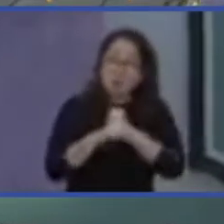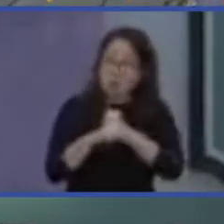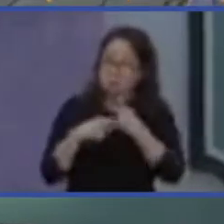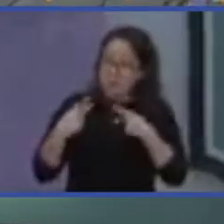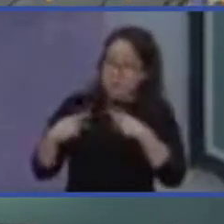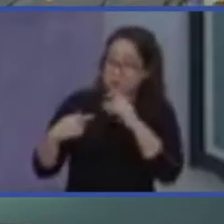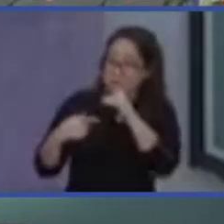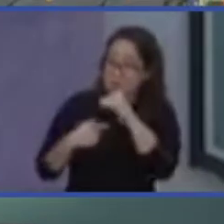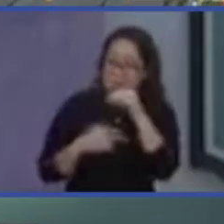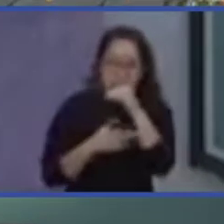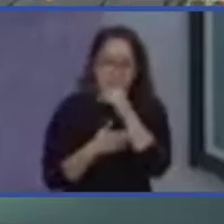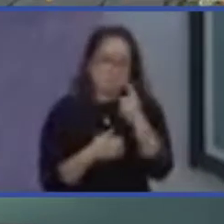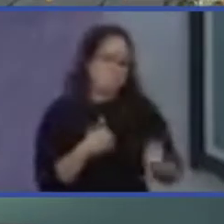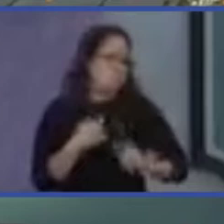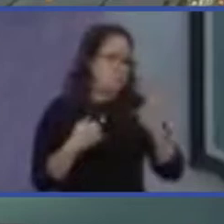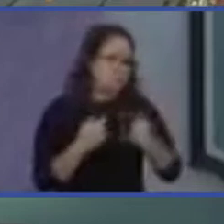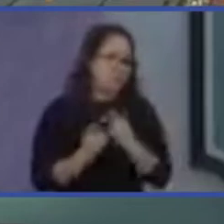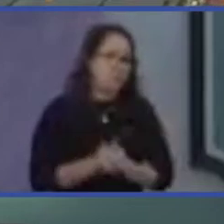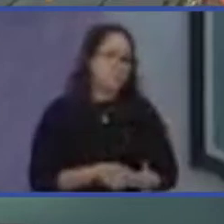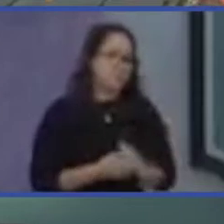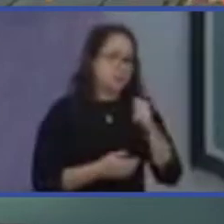Vamos a la siguiente por favor.